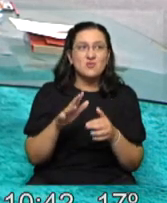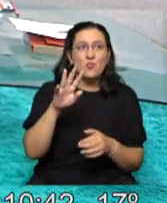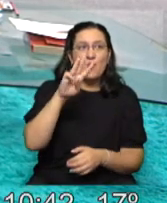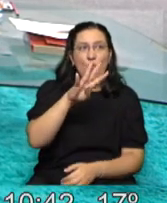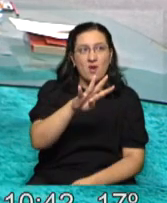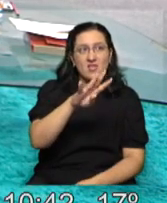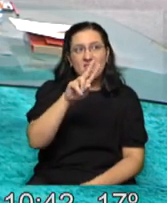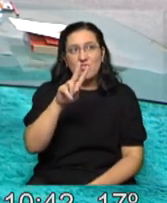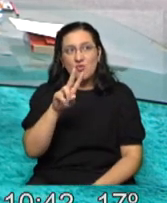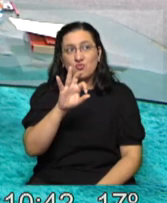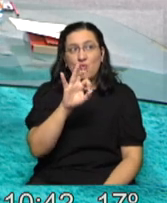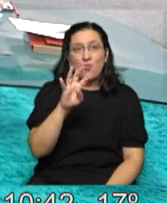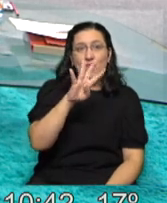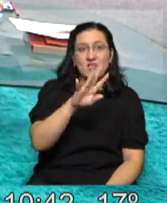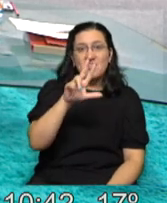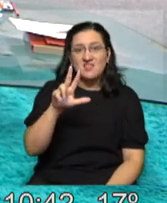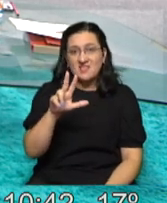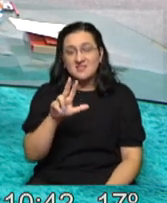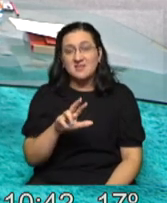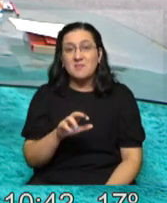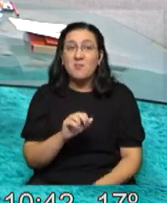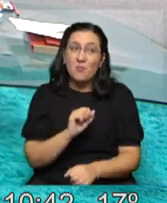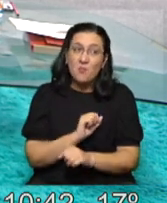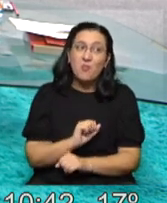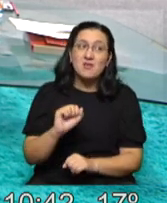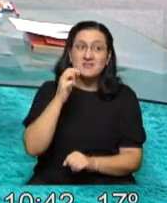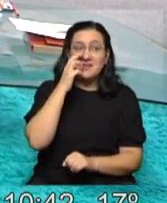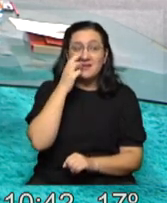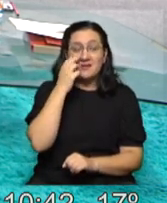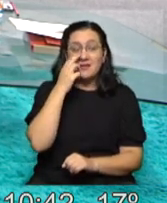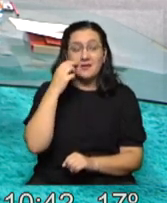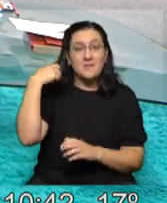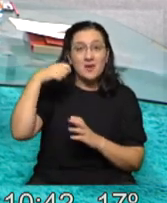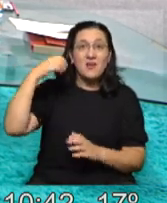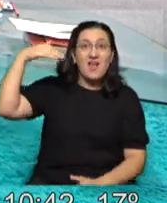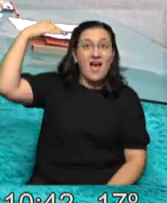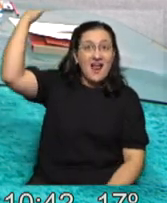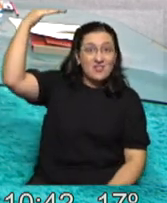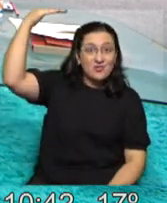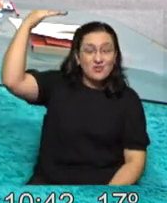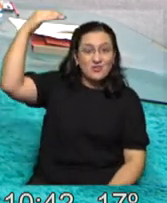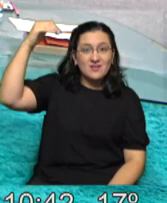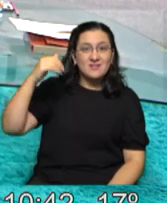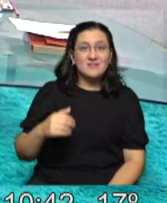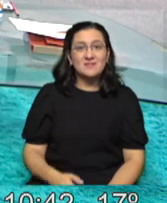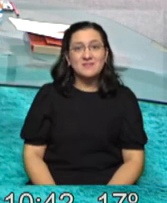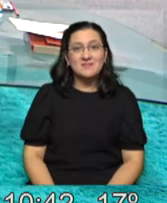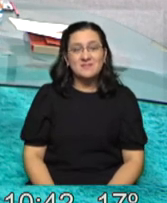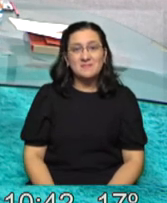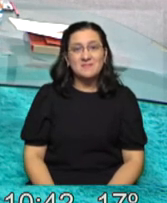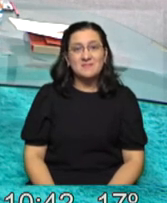42, 43. Era 43. Tenemos pistas, sí. 43 en películas taquilleras. Era alto. Era un sujeto alto,